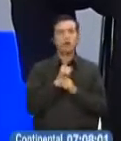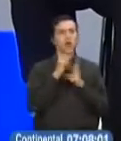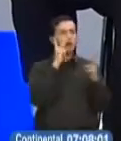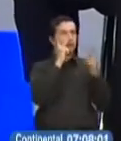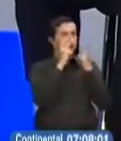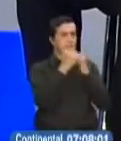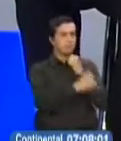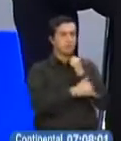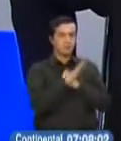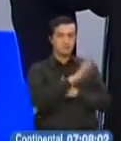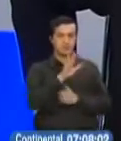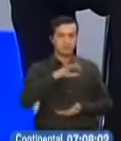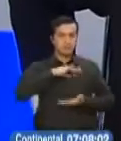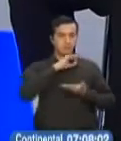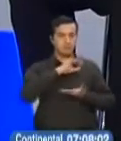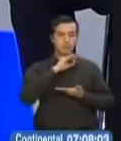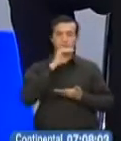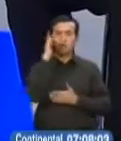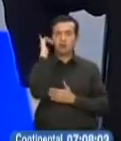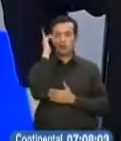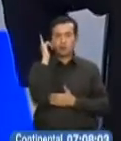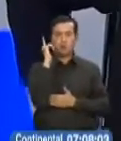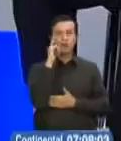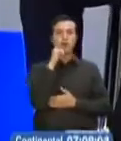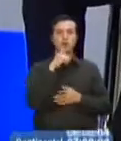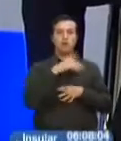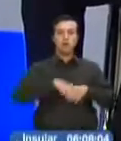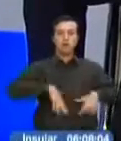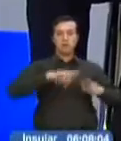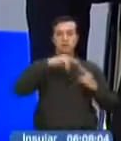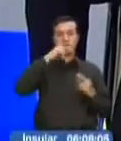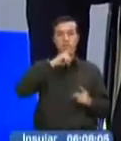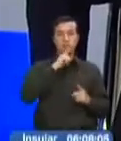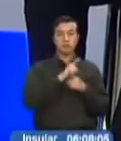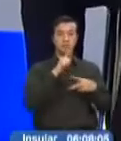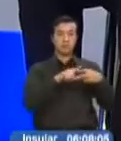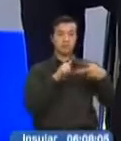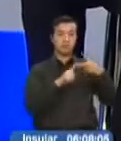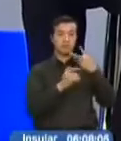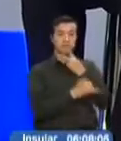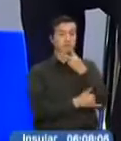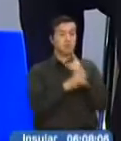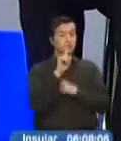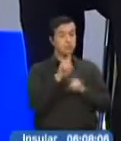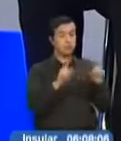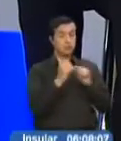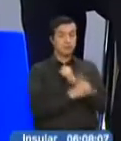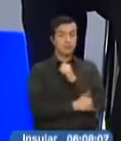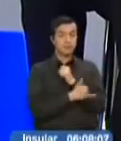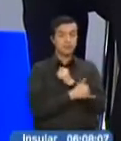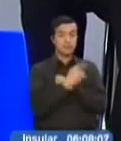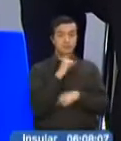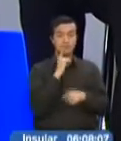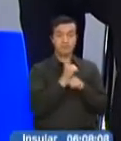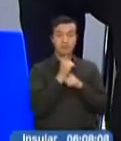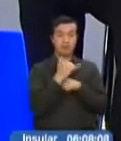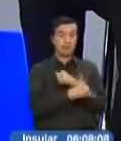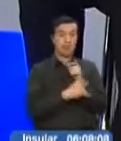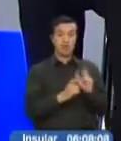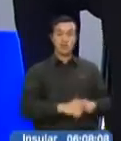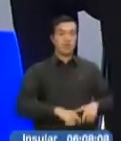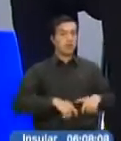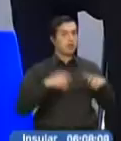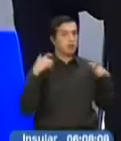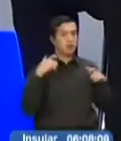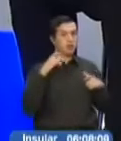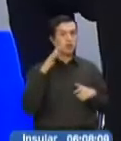países representados por los diferentes líderes de la región, hay dos países o varios países que son grandes dentro de la región